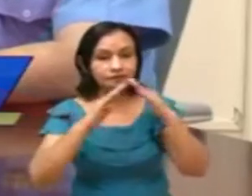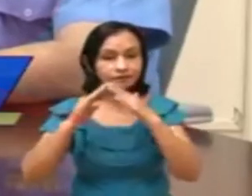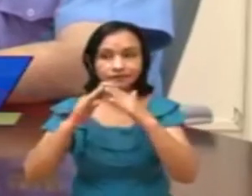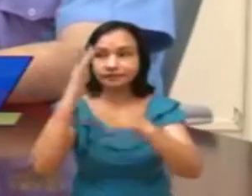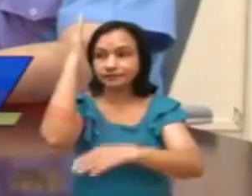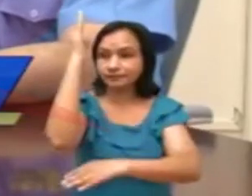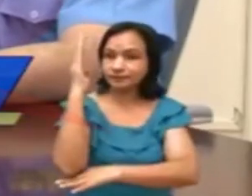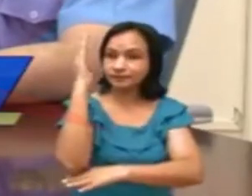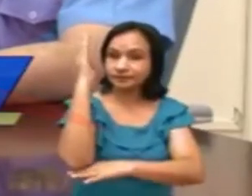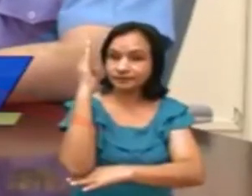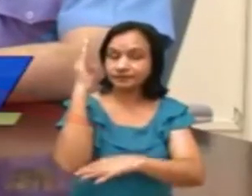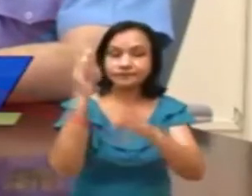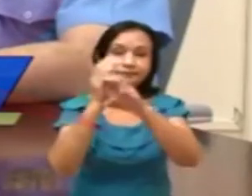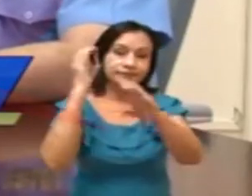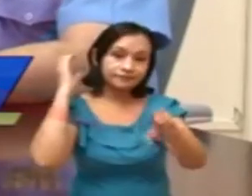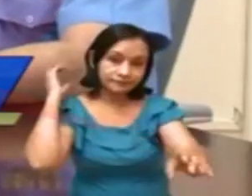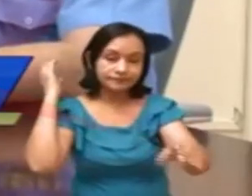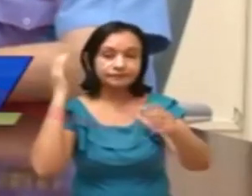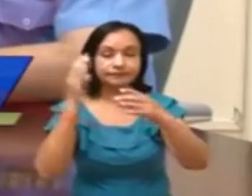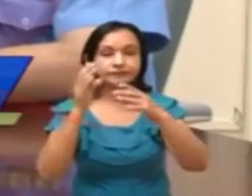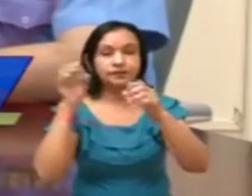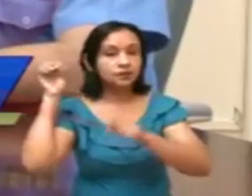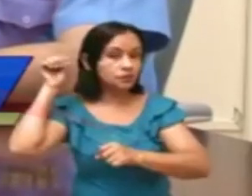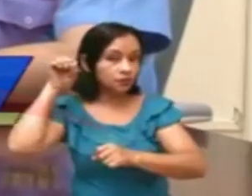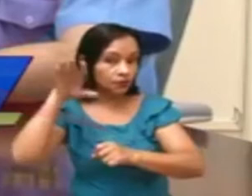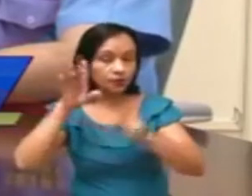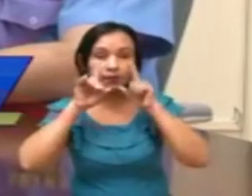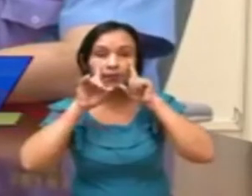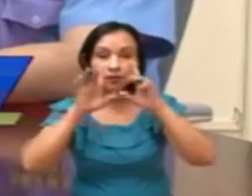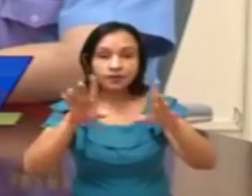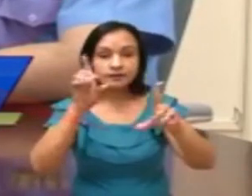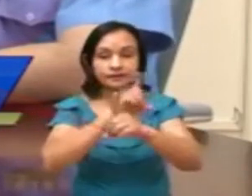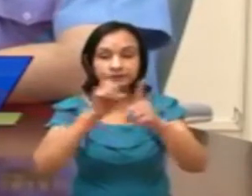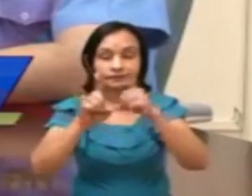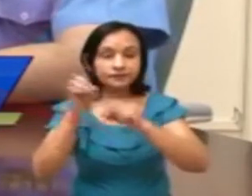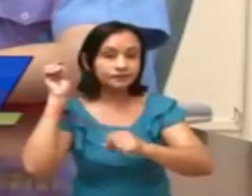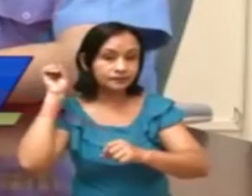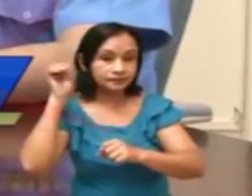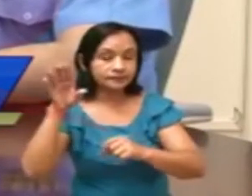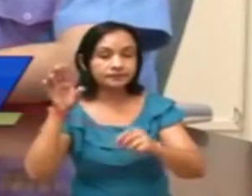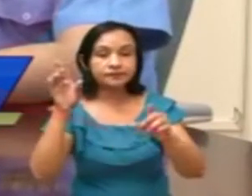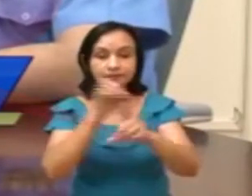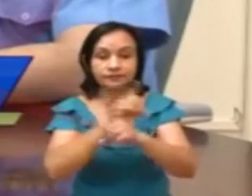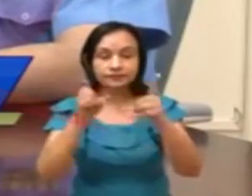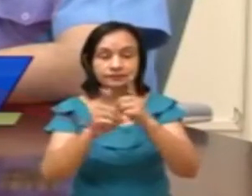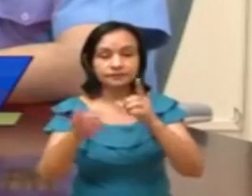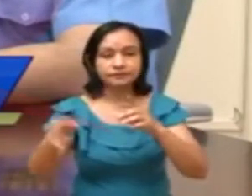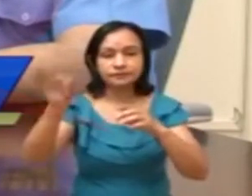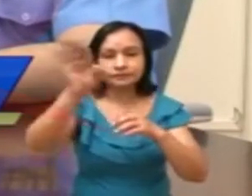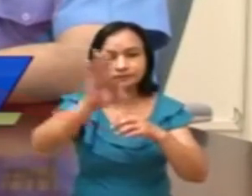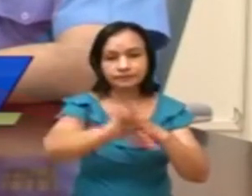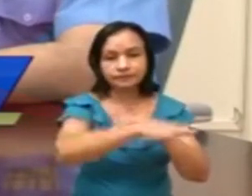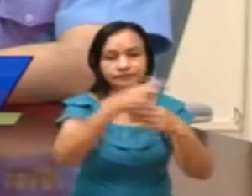de buses, y la seguridad turística, porque tenemos también que garantizar en los balnearios, en los